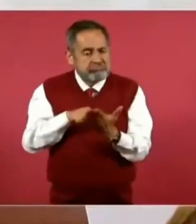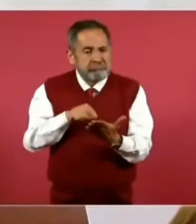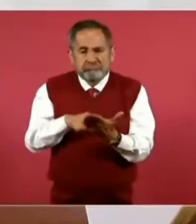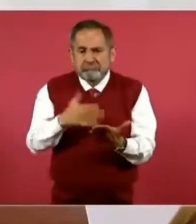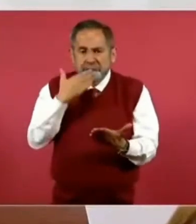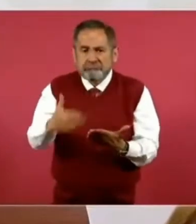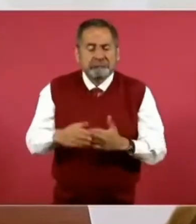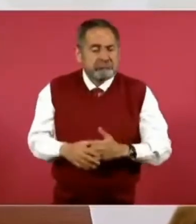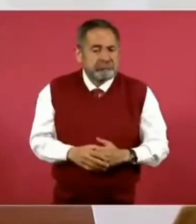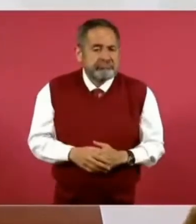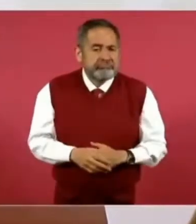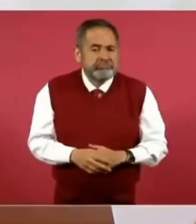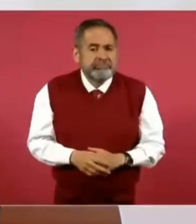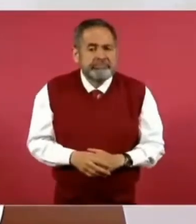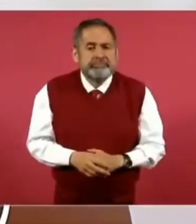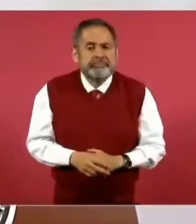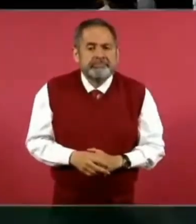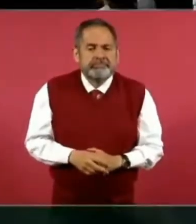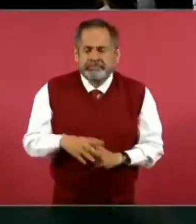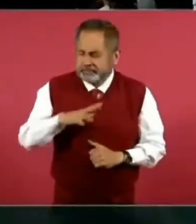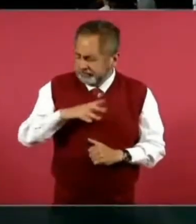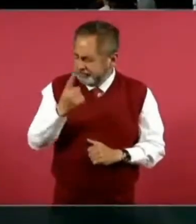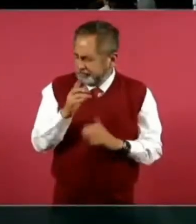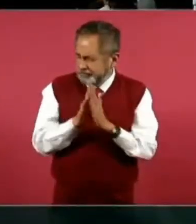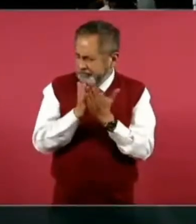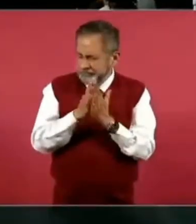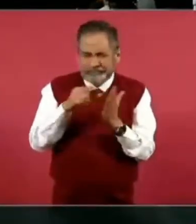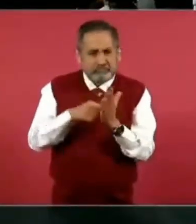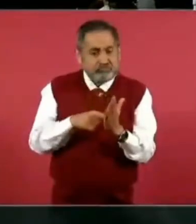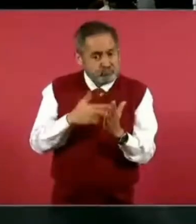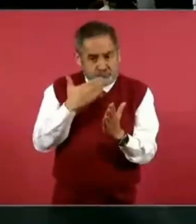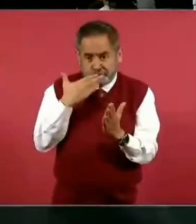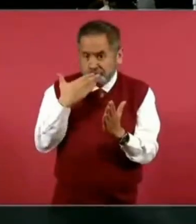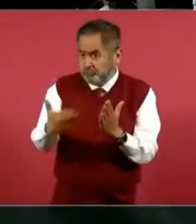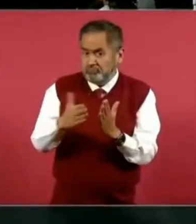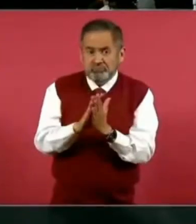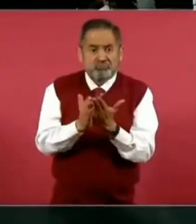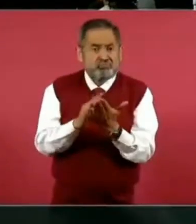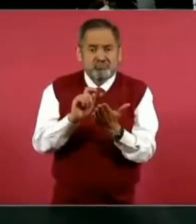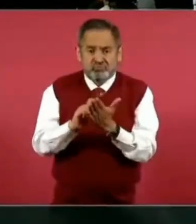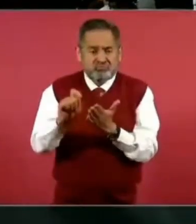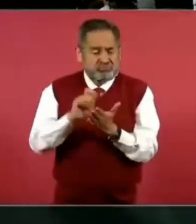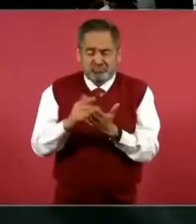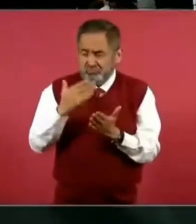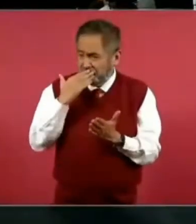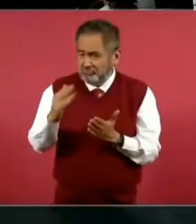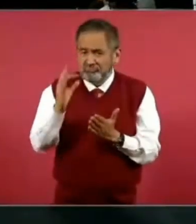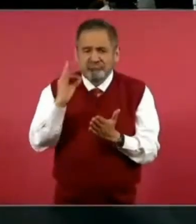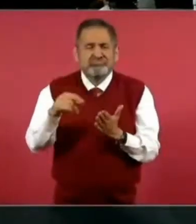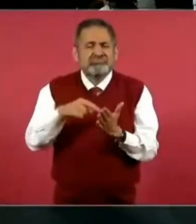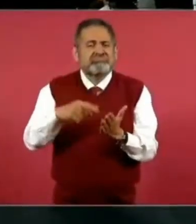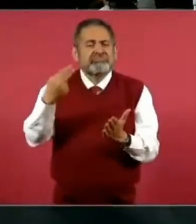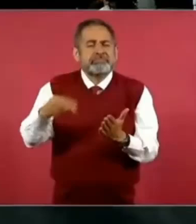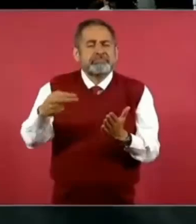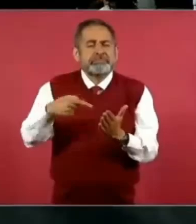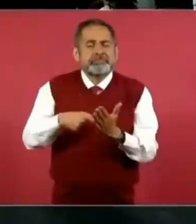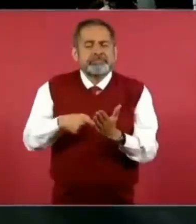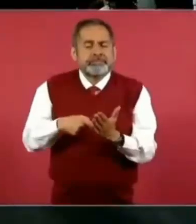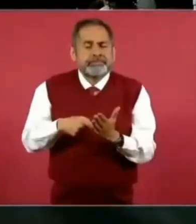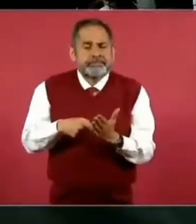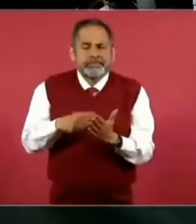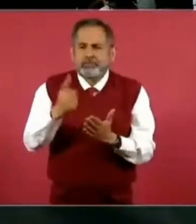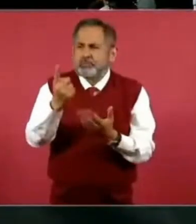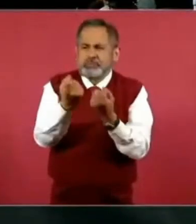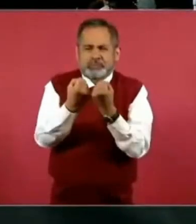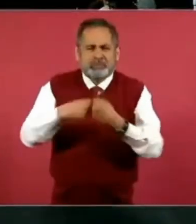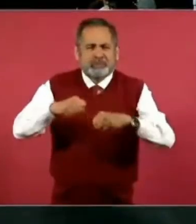Hay un libro muy bueno que se llama Una sociedad